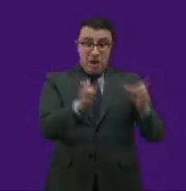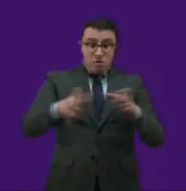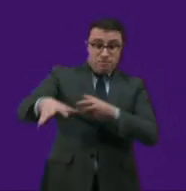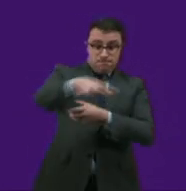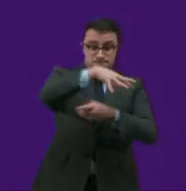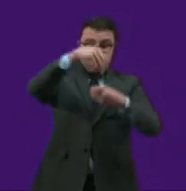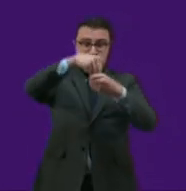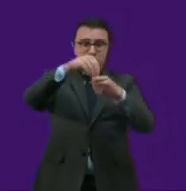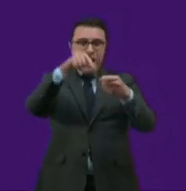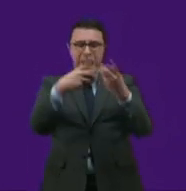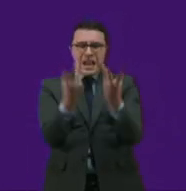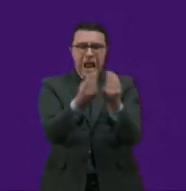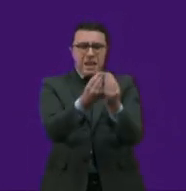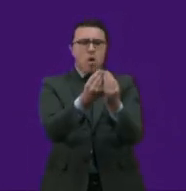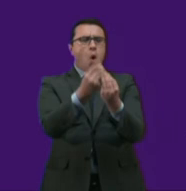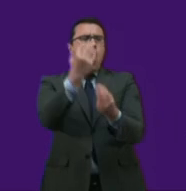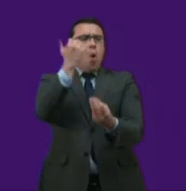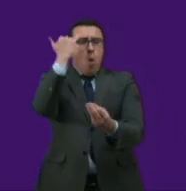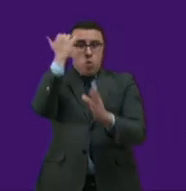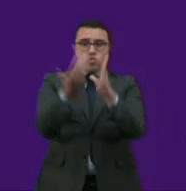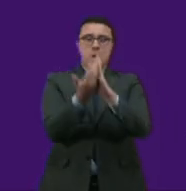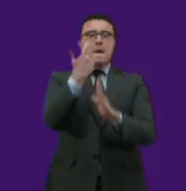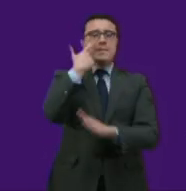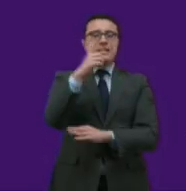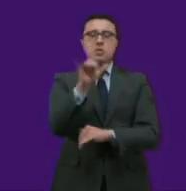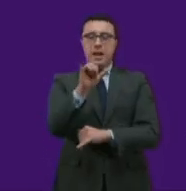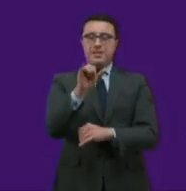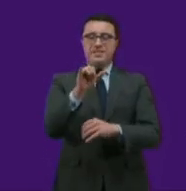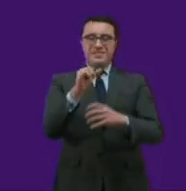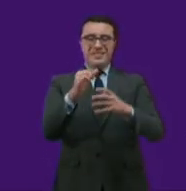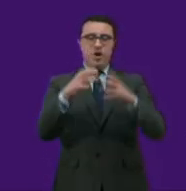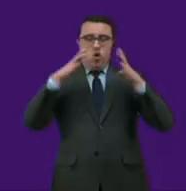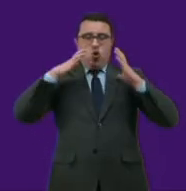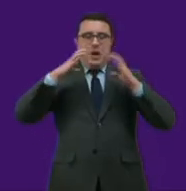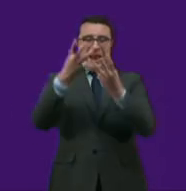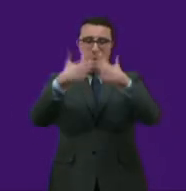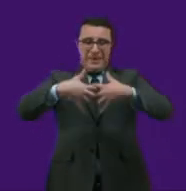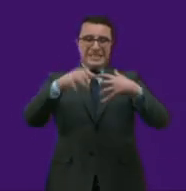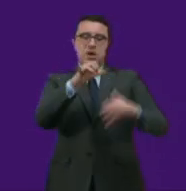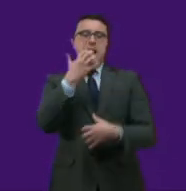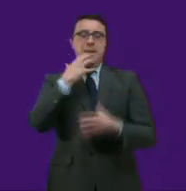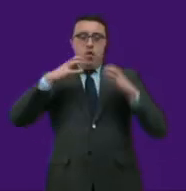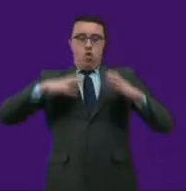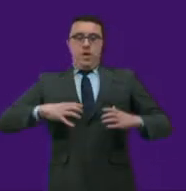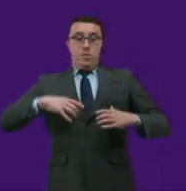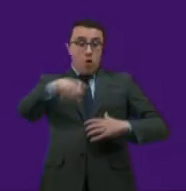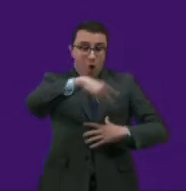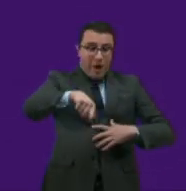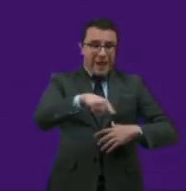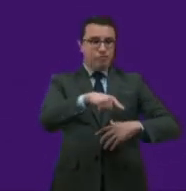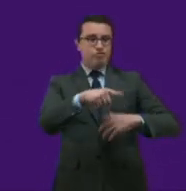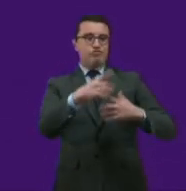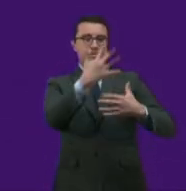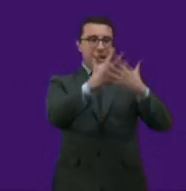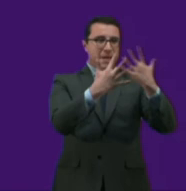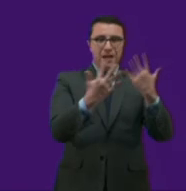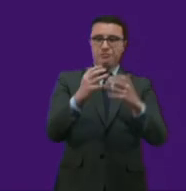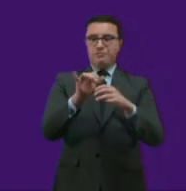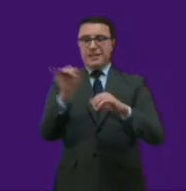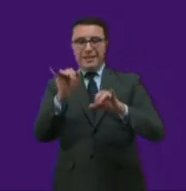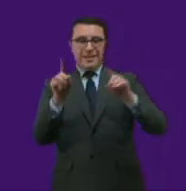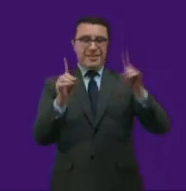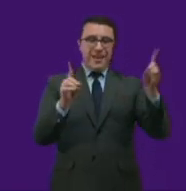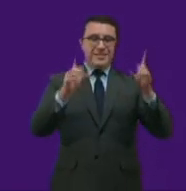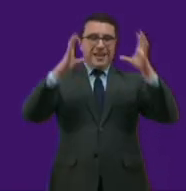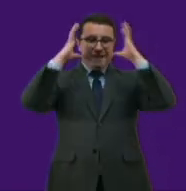que son la mano derecha, izquierda, el pie, la cabeza, pues, de esta compañía, y que son fundamentales, pues, y que